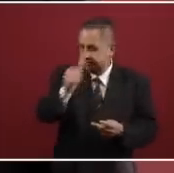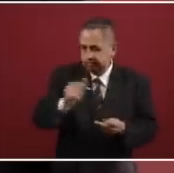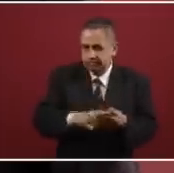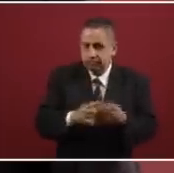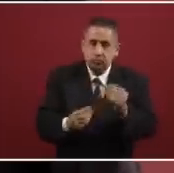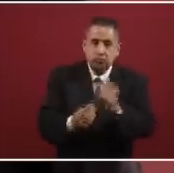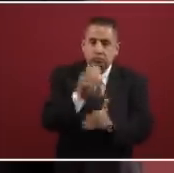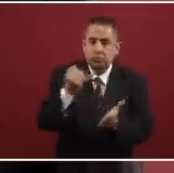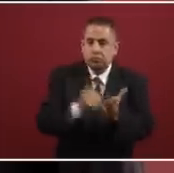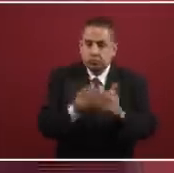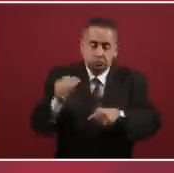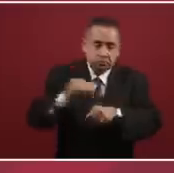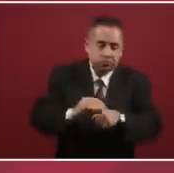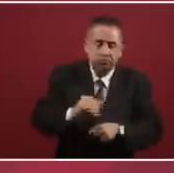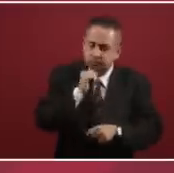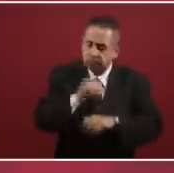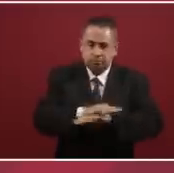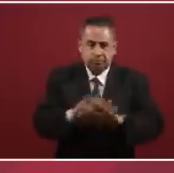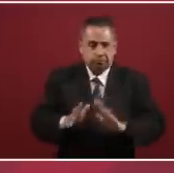se